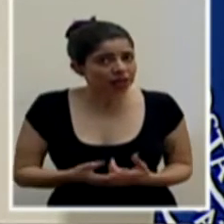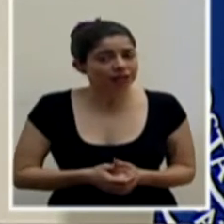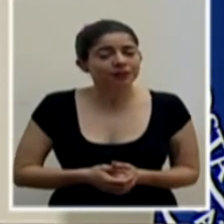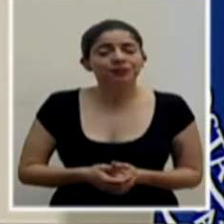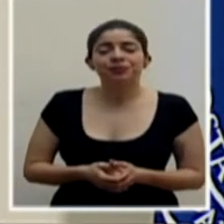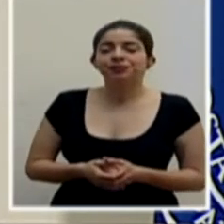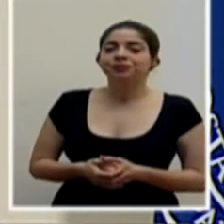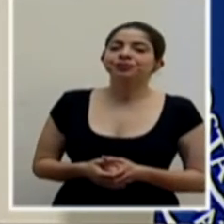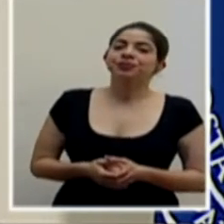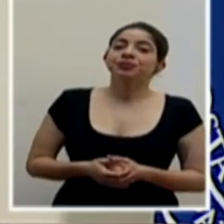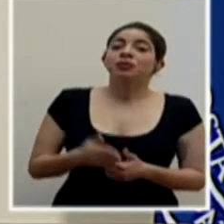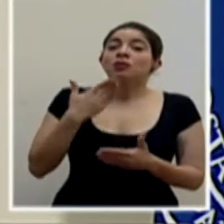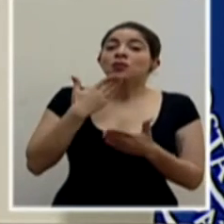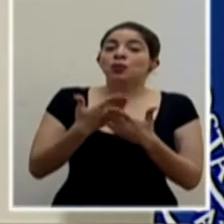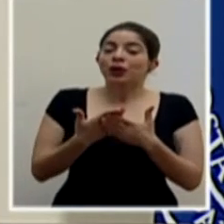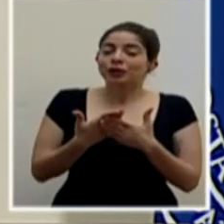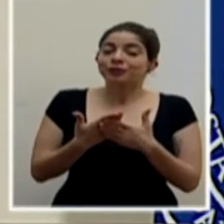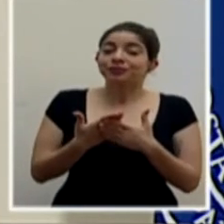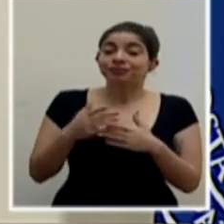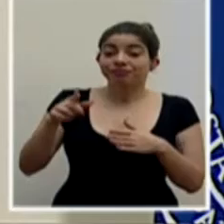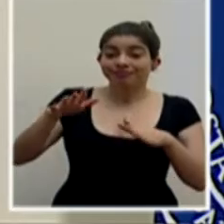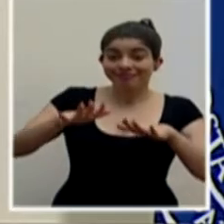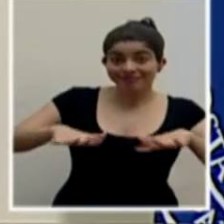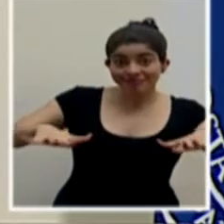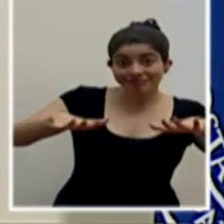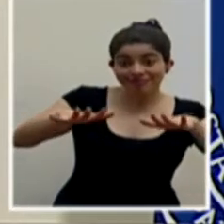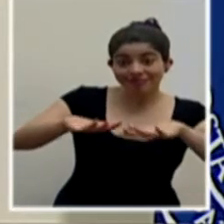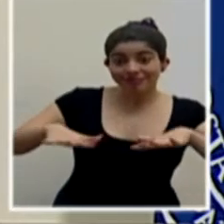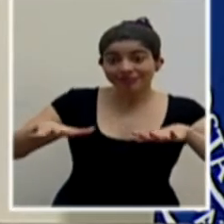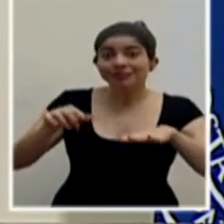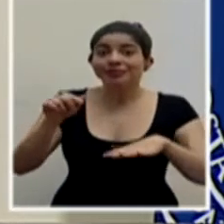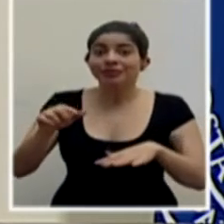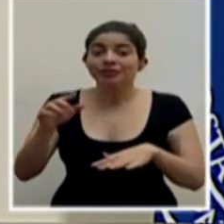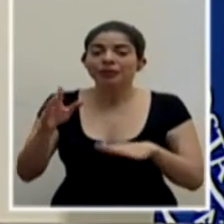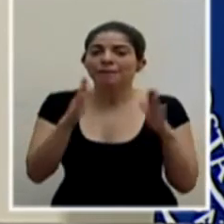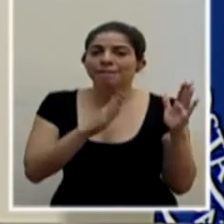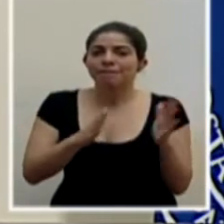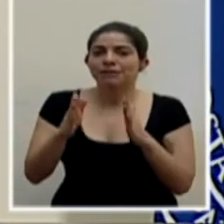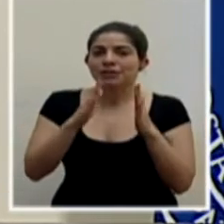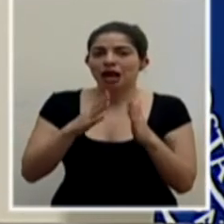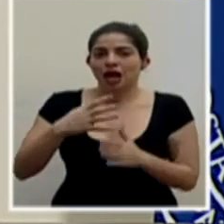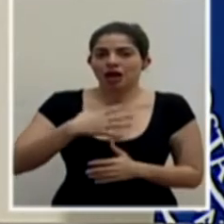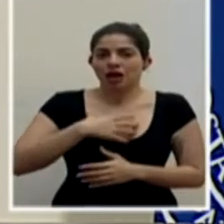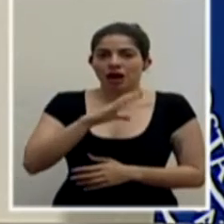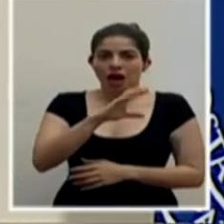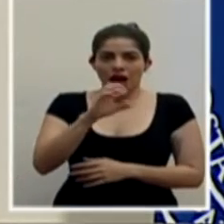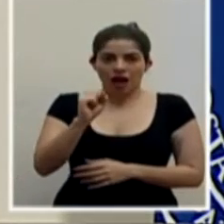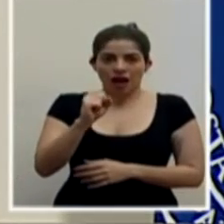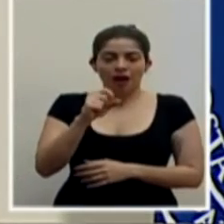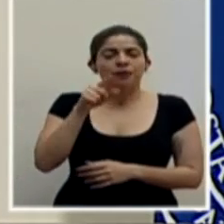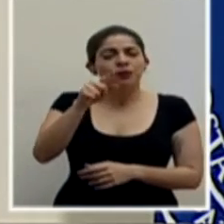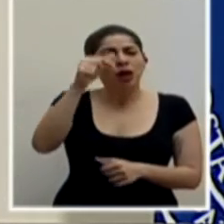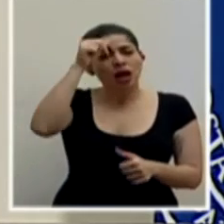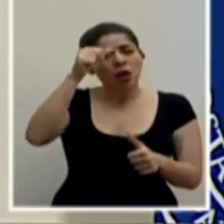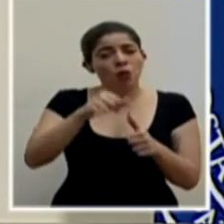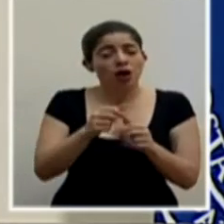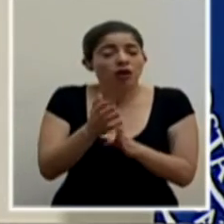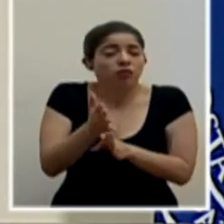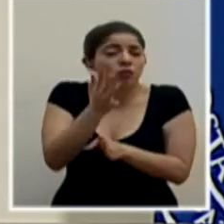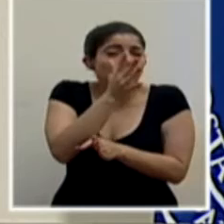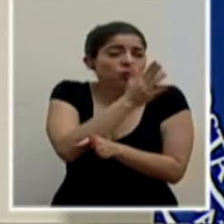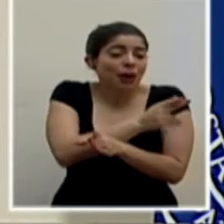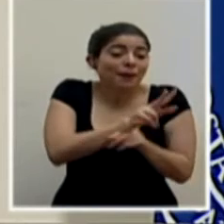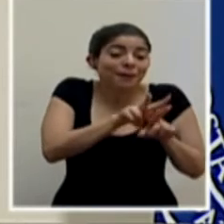Bueno, estos espacios están contemplados dentro de la red de la caja. Recordemos que al puro